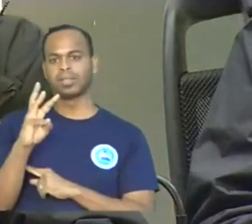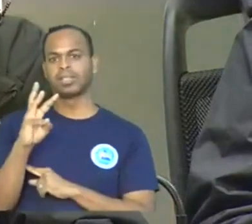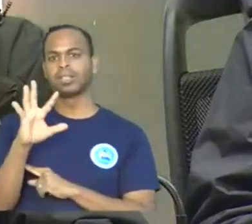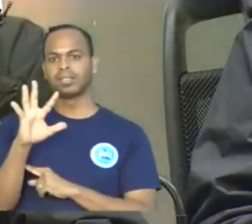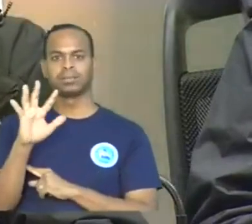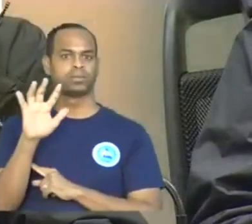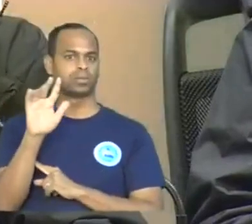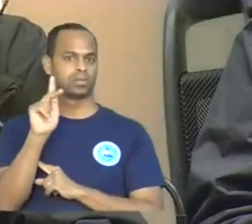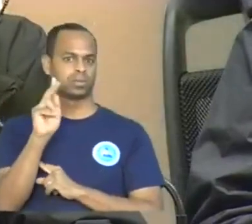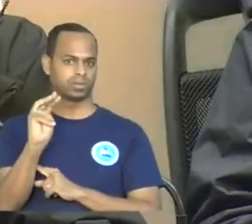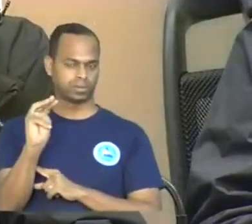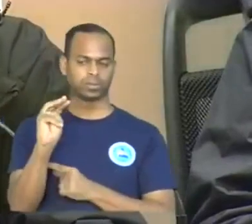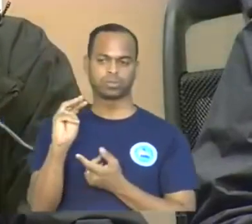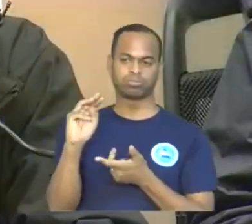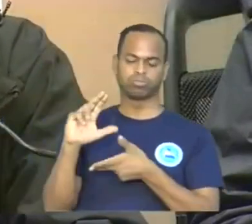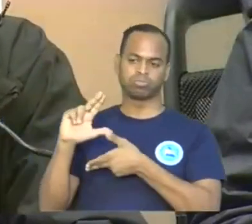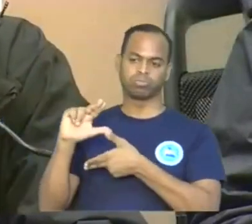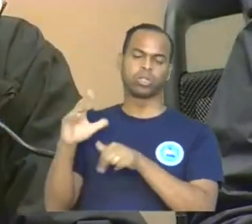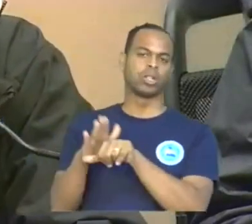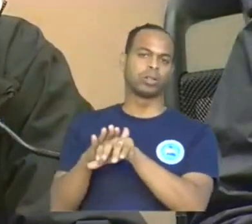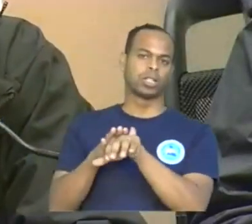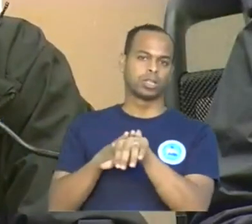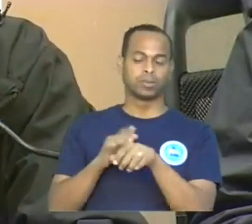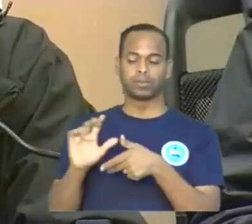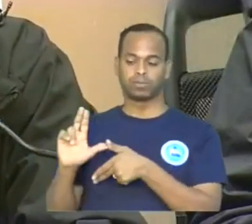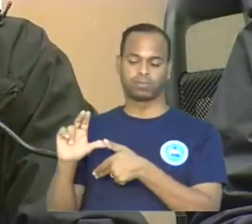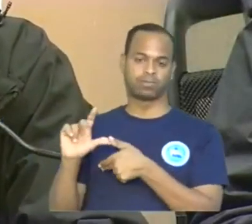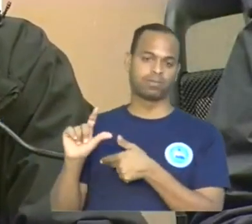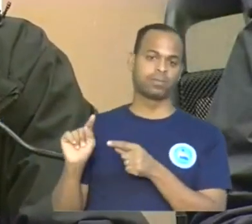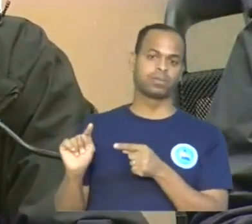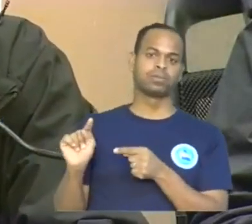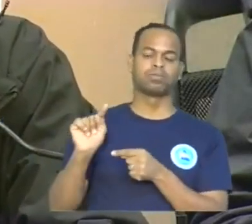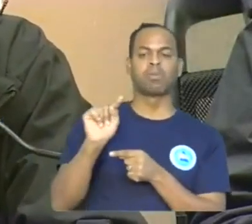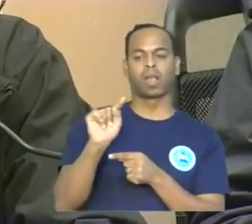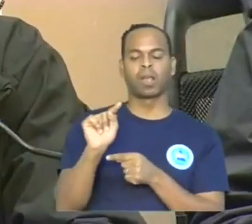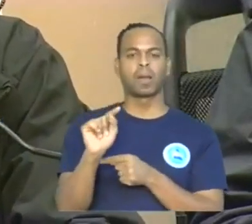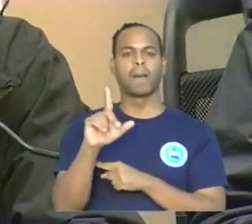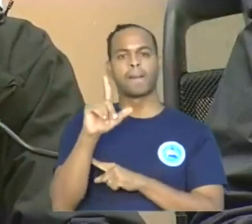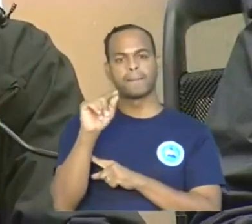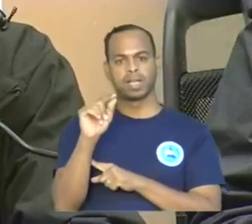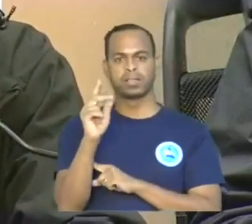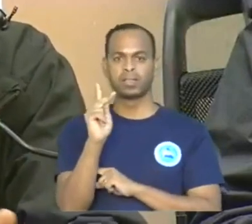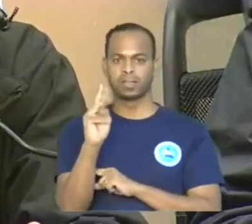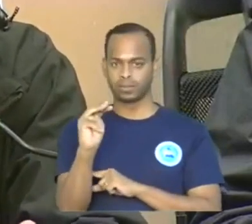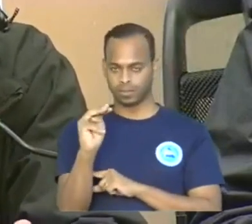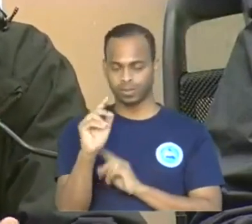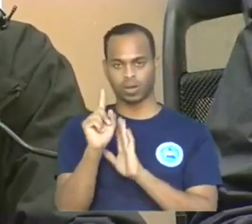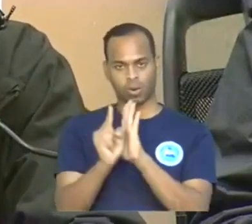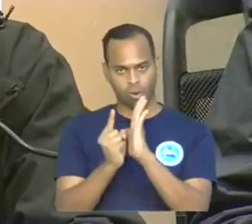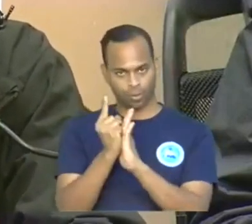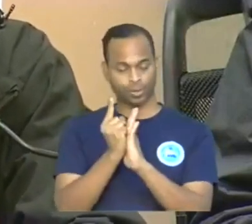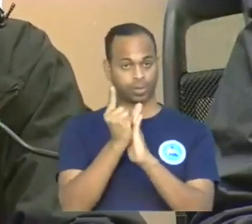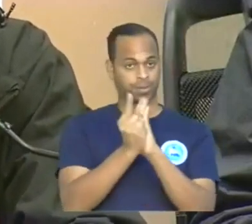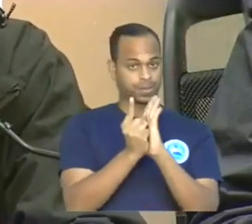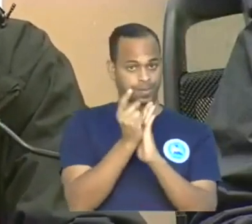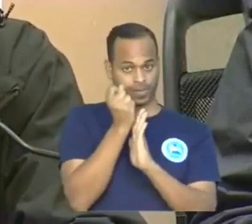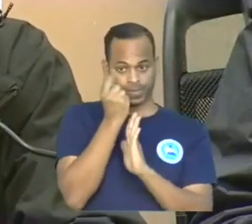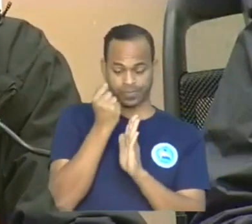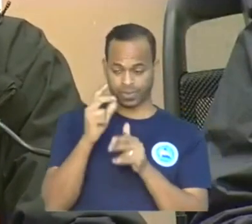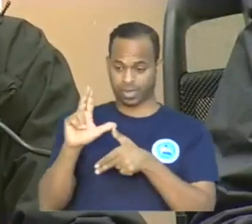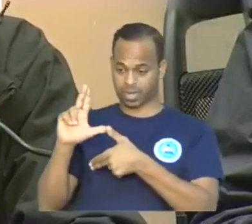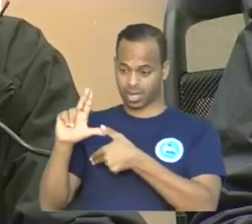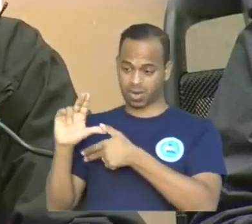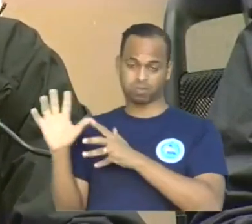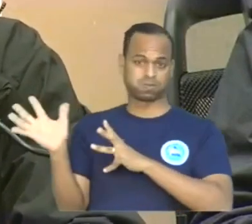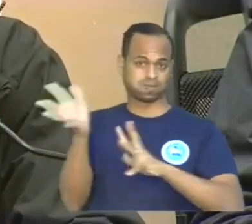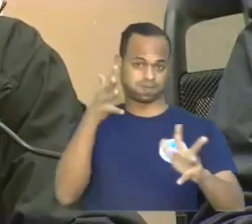kilómetros por hora. Su velocidad de traslación ha aumentado a 20 kilómetros por hora. A pesar de que esta ha disminuido la